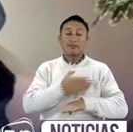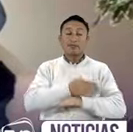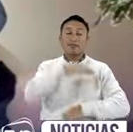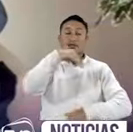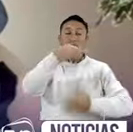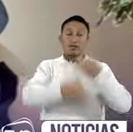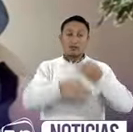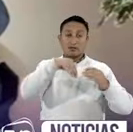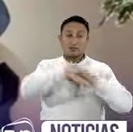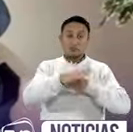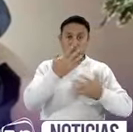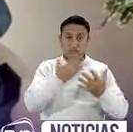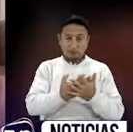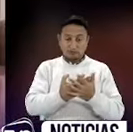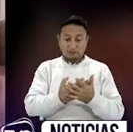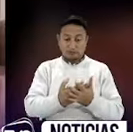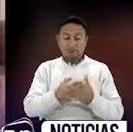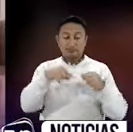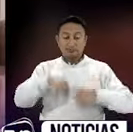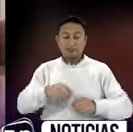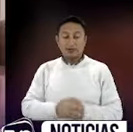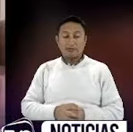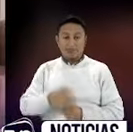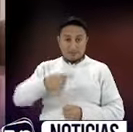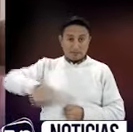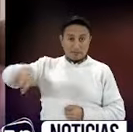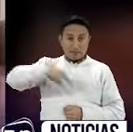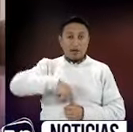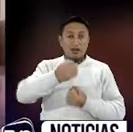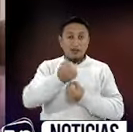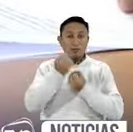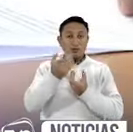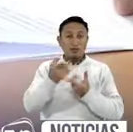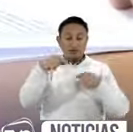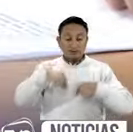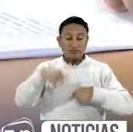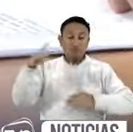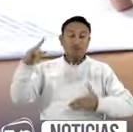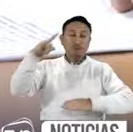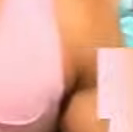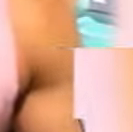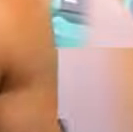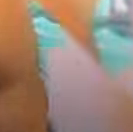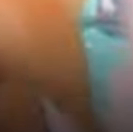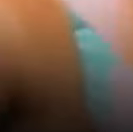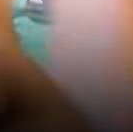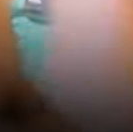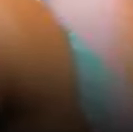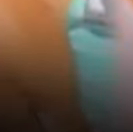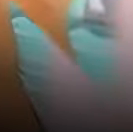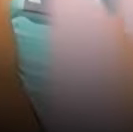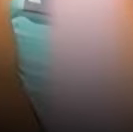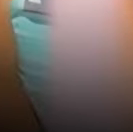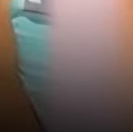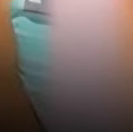caso Metástasis. Les tendremos, al volver, un informe desde el aeropuerto de Tababela, donde...